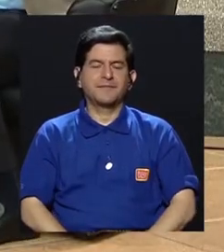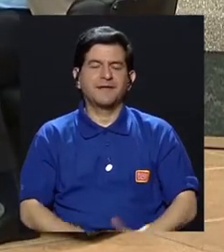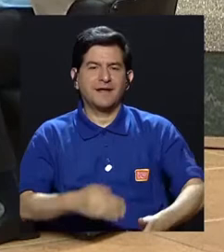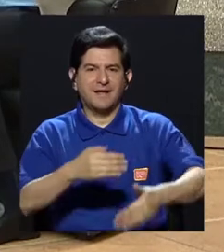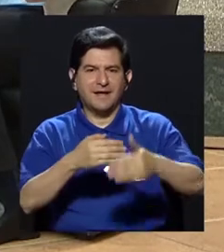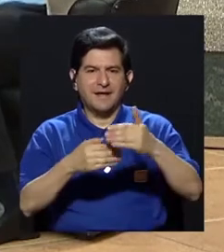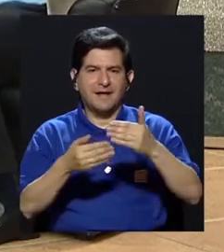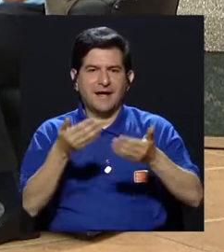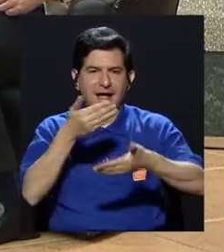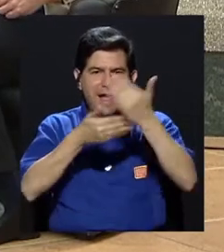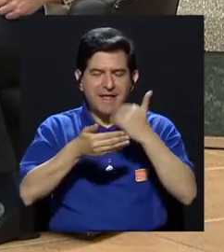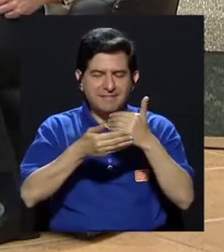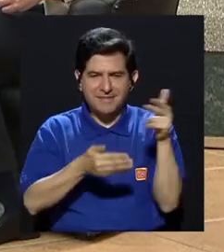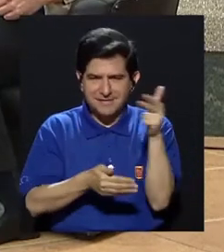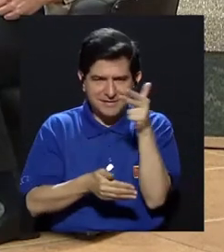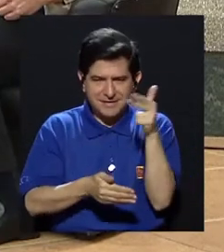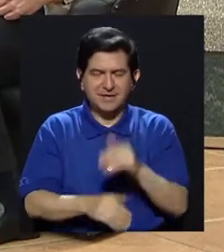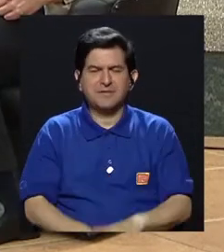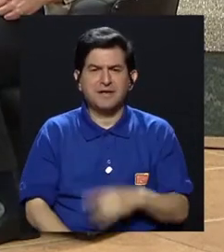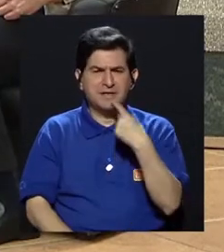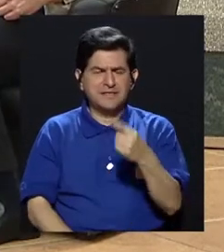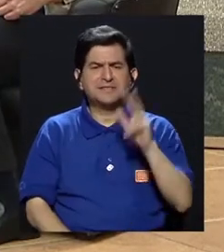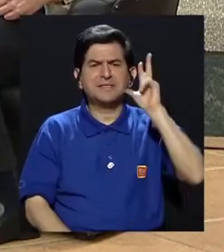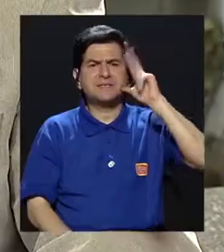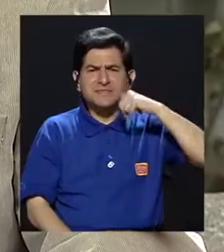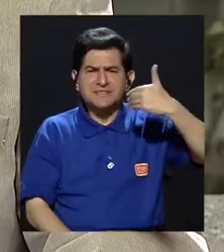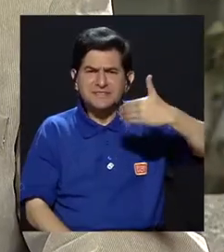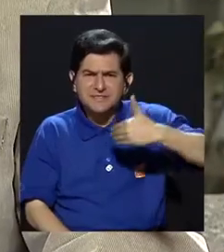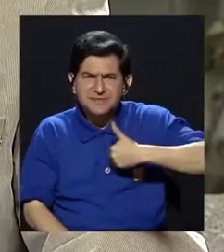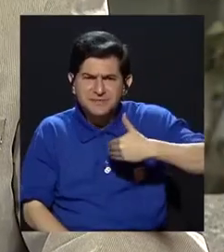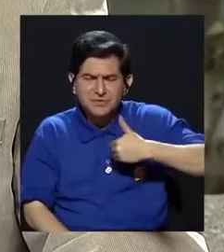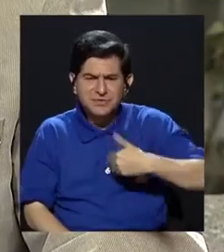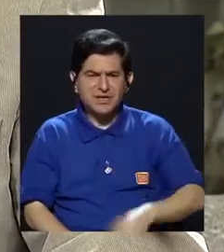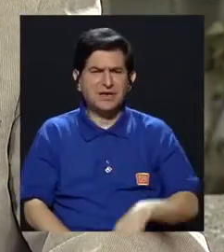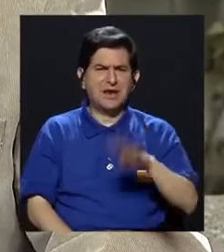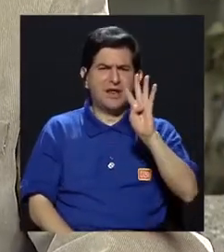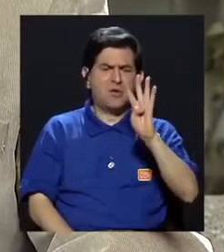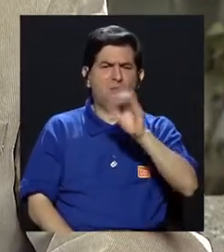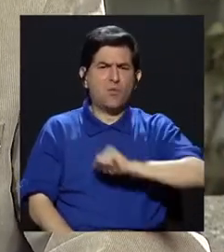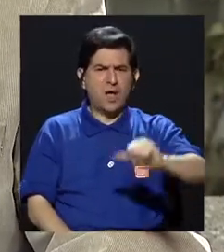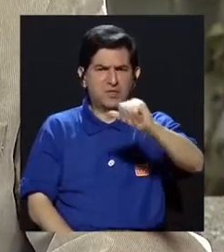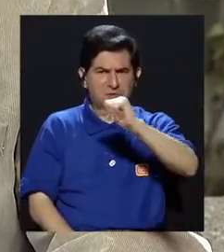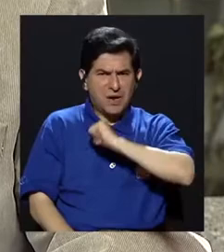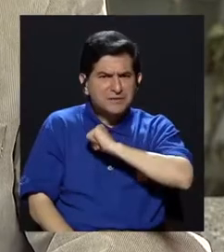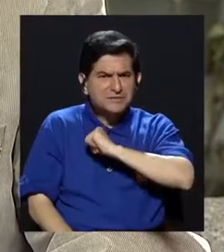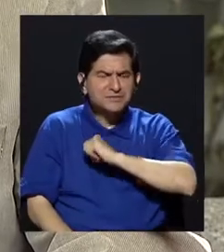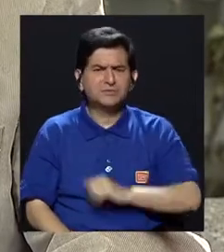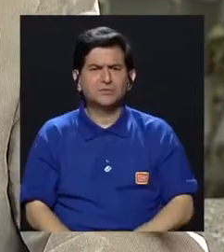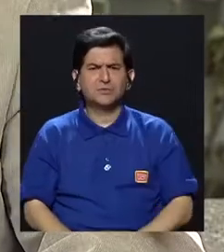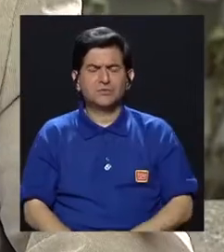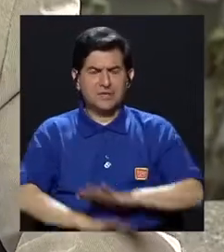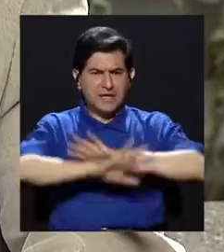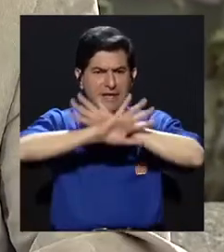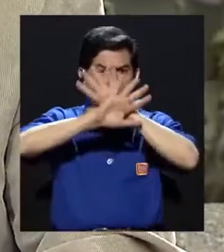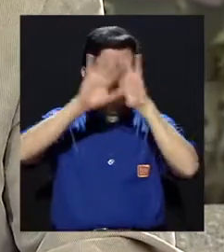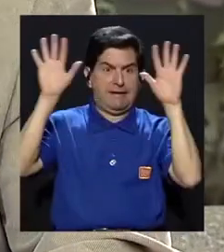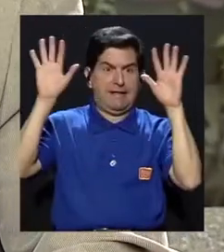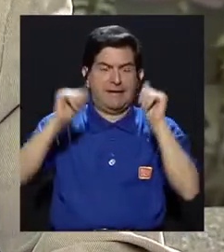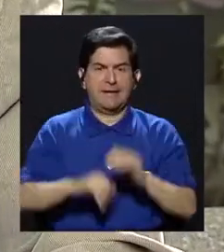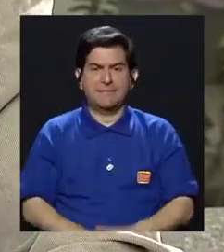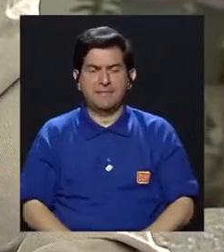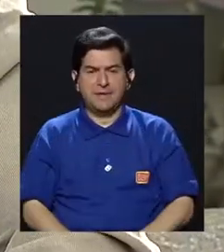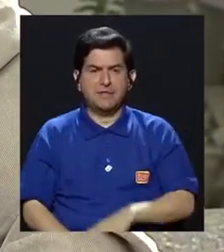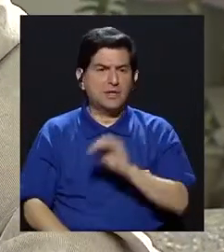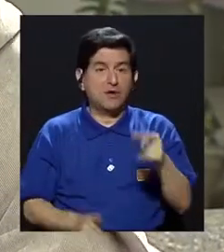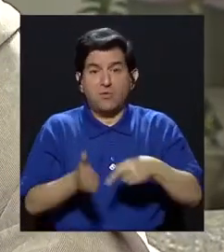bueno, en la parte extracámara nos conversaba que el machismo tiene creo que cuatro actitudes que son claramente, o que